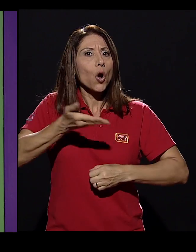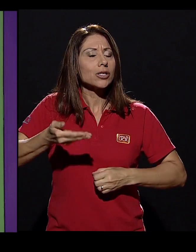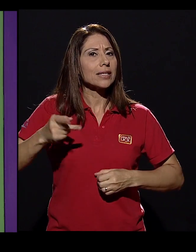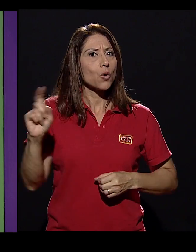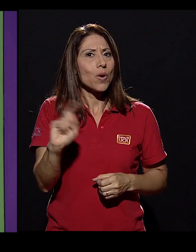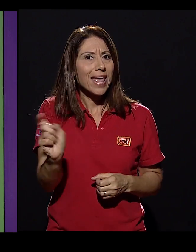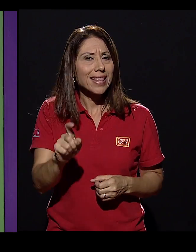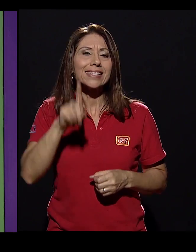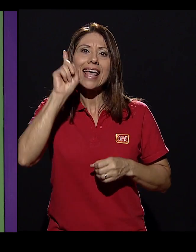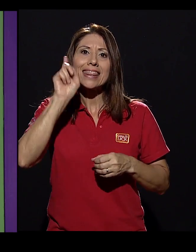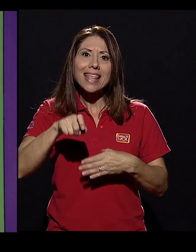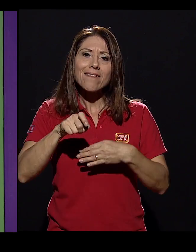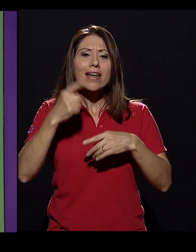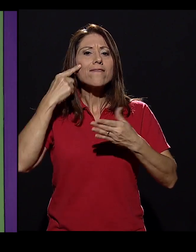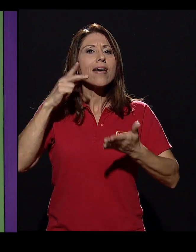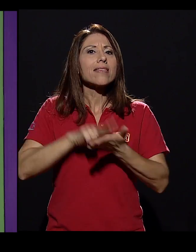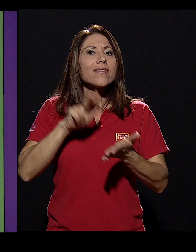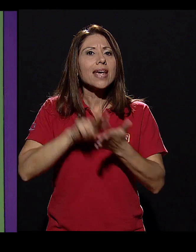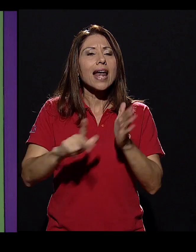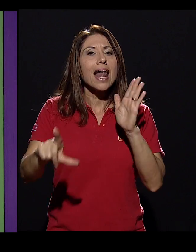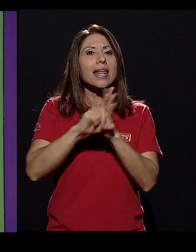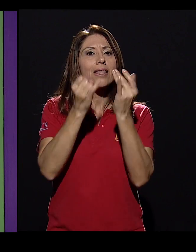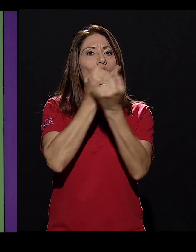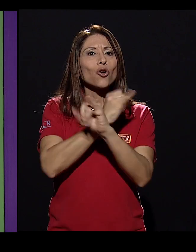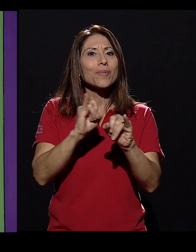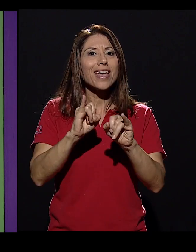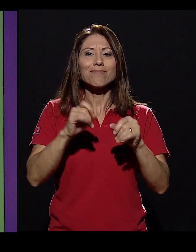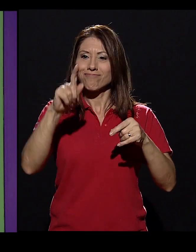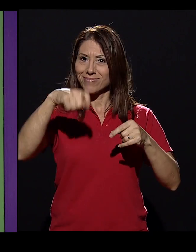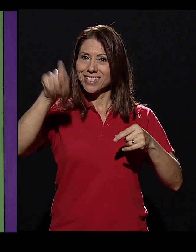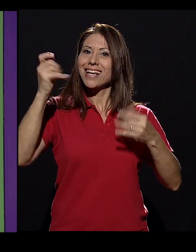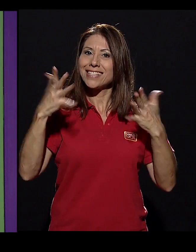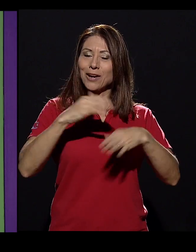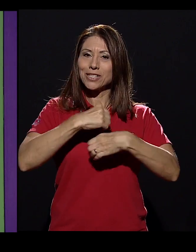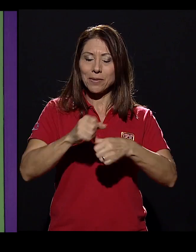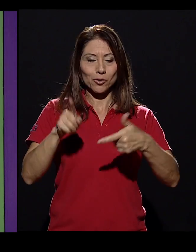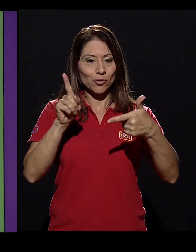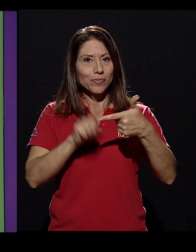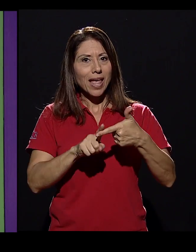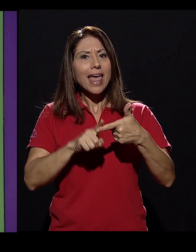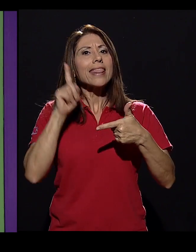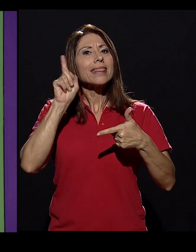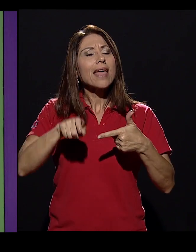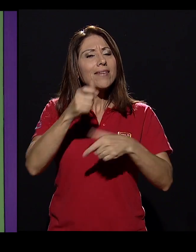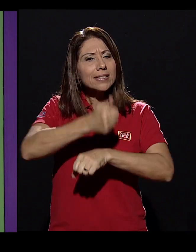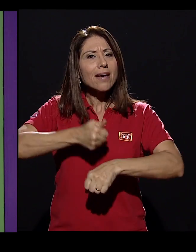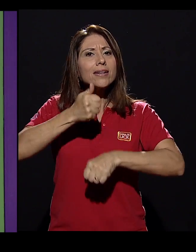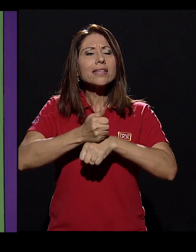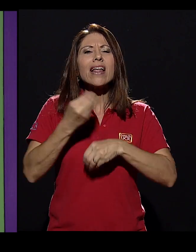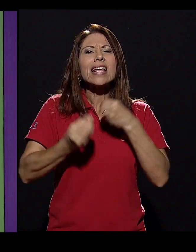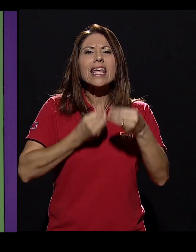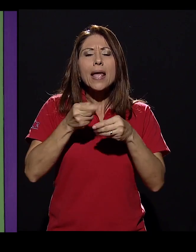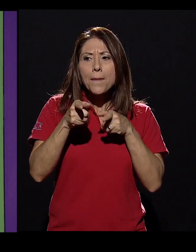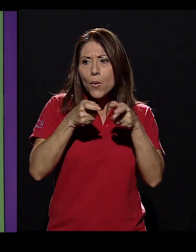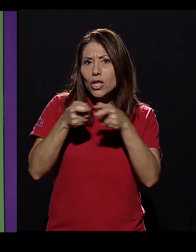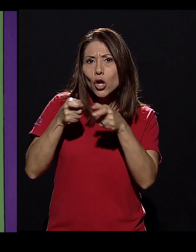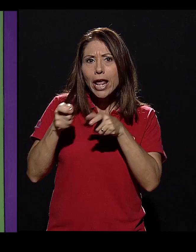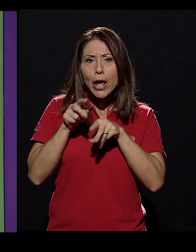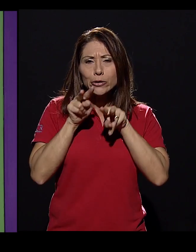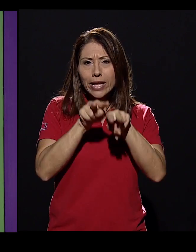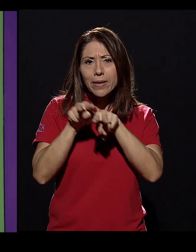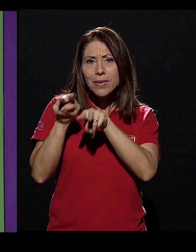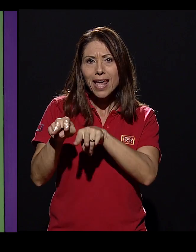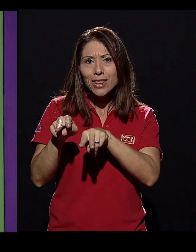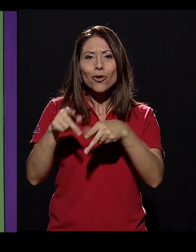de autonomía, check, lo hicimos. Usted tiene que definir cuál es el mecanismo de monitoreo, cuál es el mecanismo de seguimiento, se